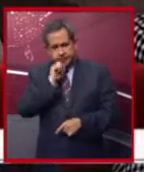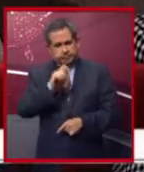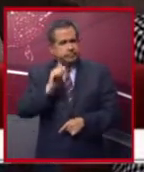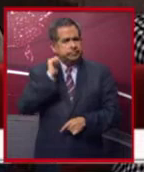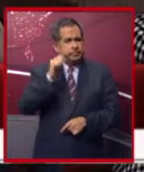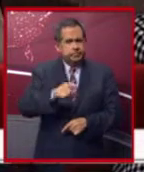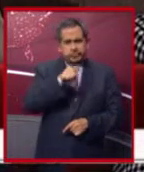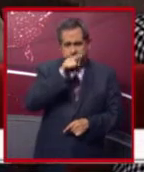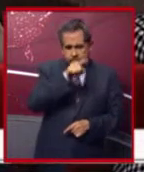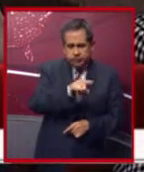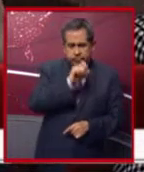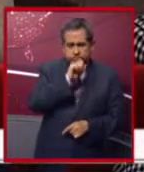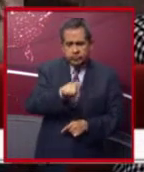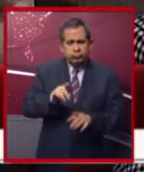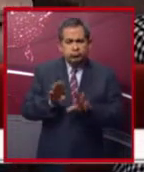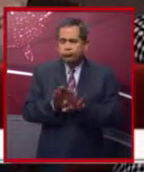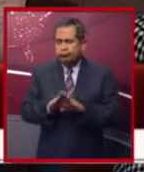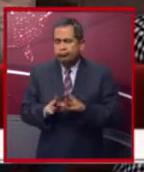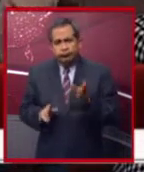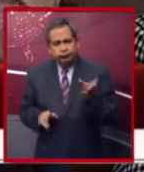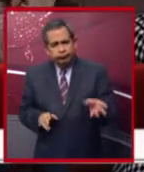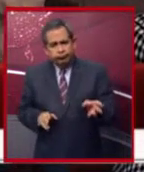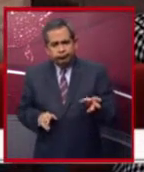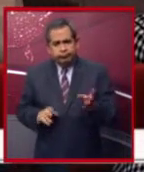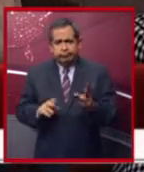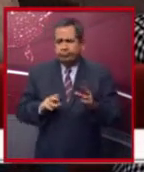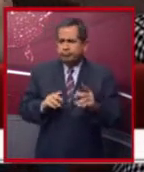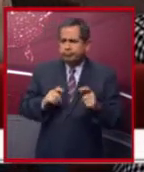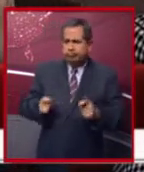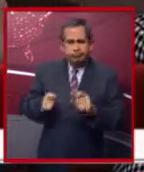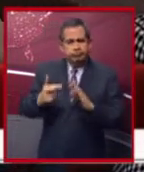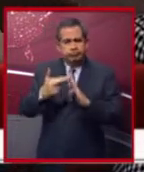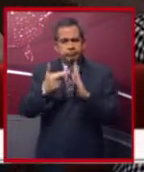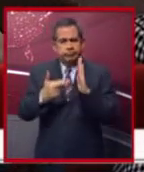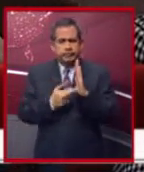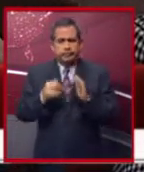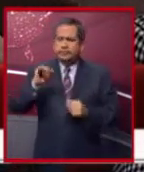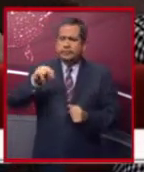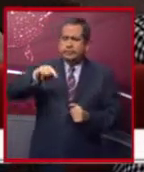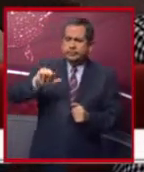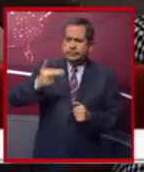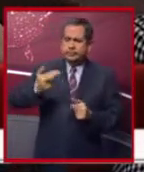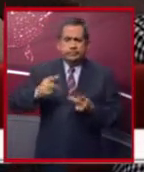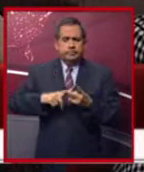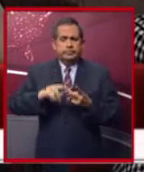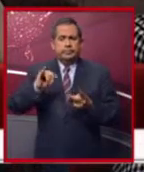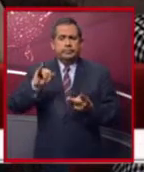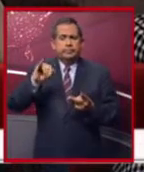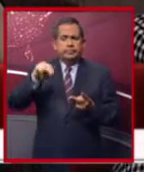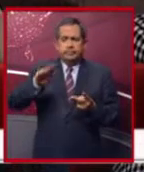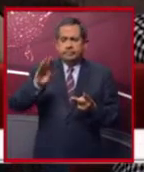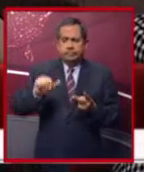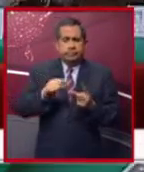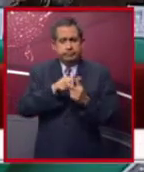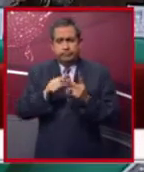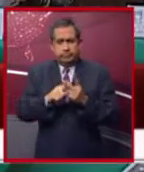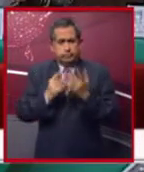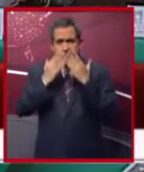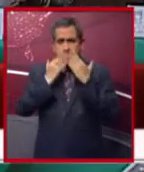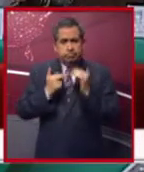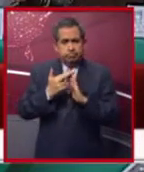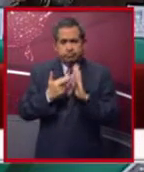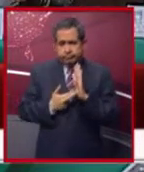alguna manera saque o reglamente la ley orgánica del INAH y del INBA que no se ha reglamentado. Entonces